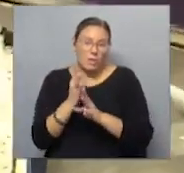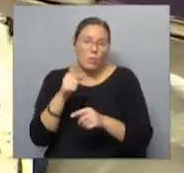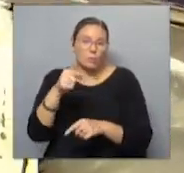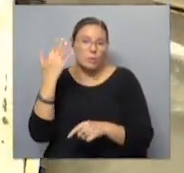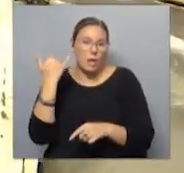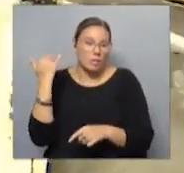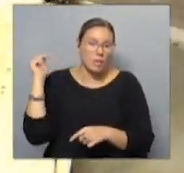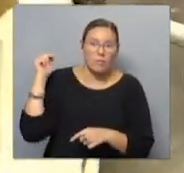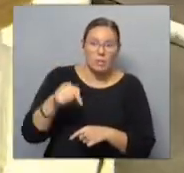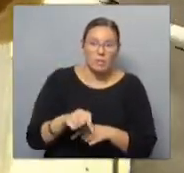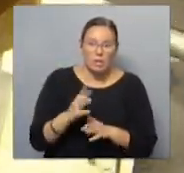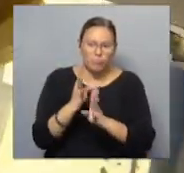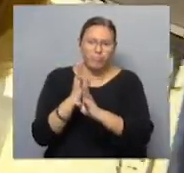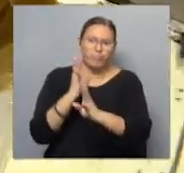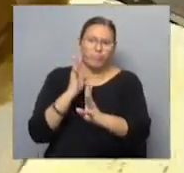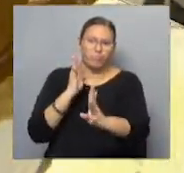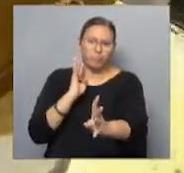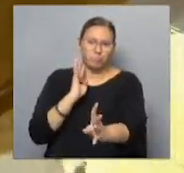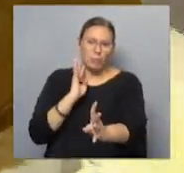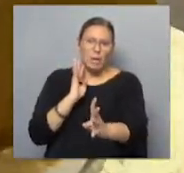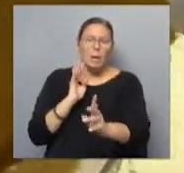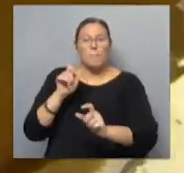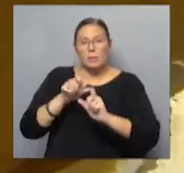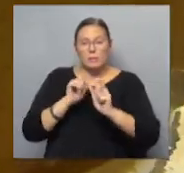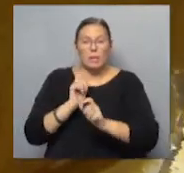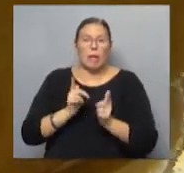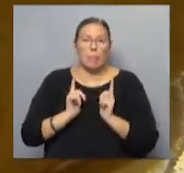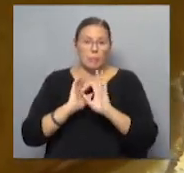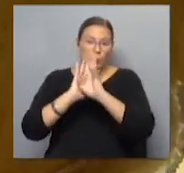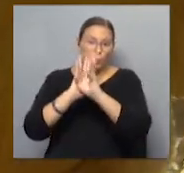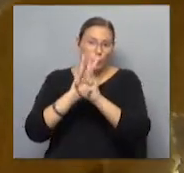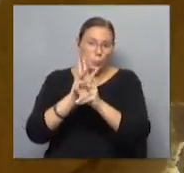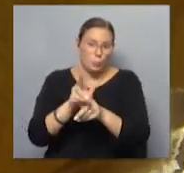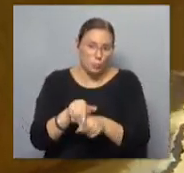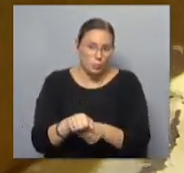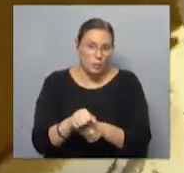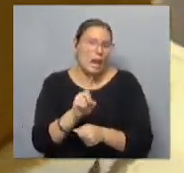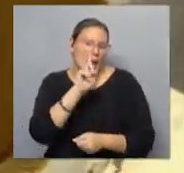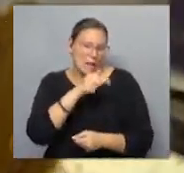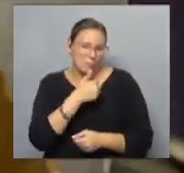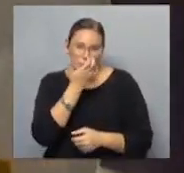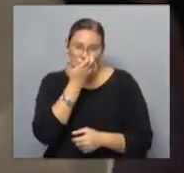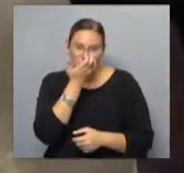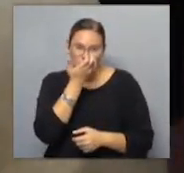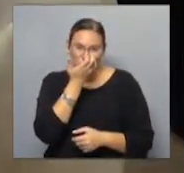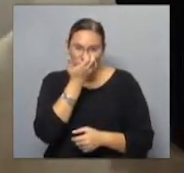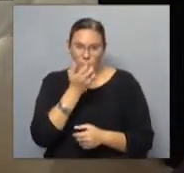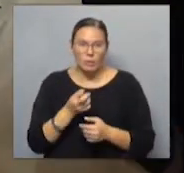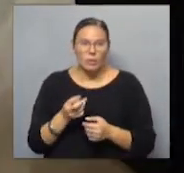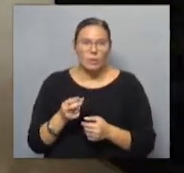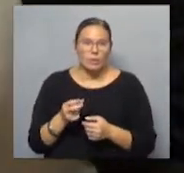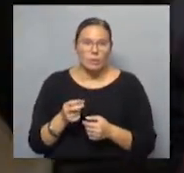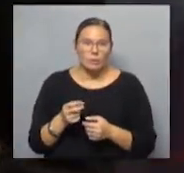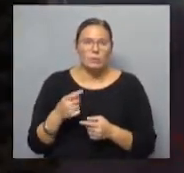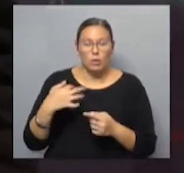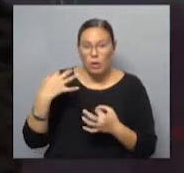ustedes había colas largas de gente, ¿viste? Y está, pero sí. Muy bien, así que lo llevan